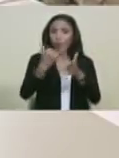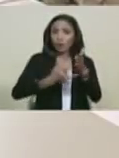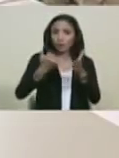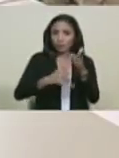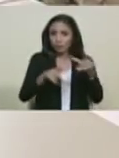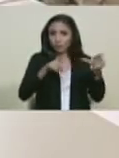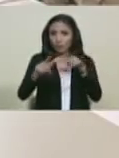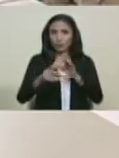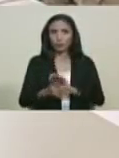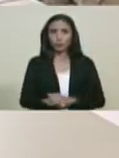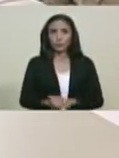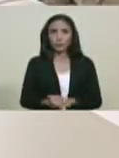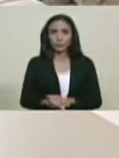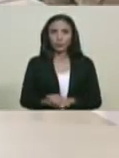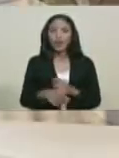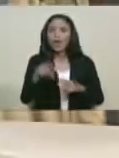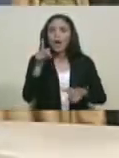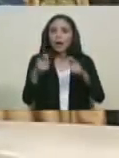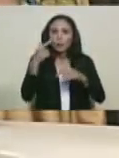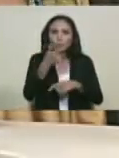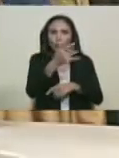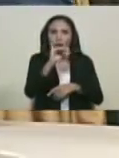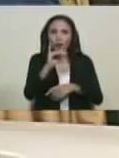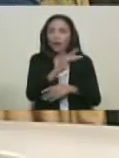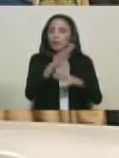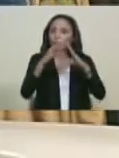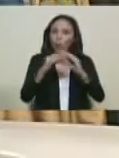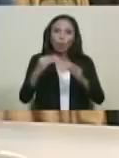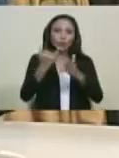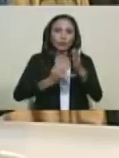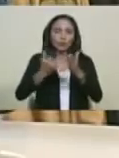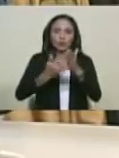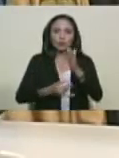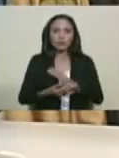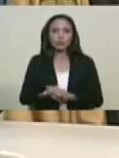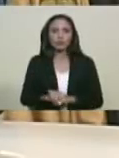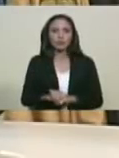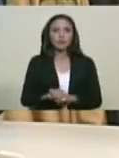tiene un vehículo y no se ha inscrito todos se inscribieron